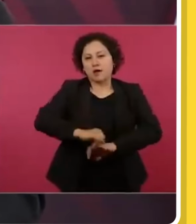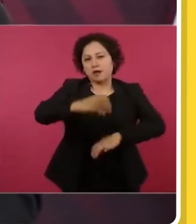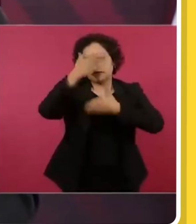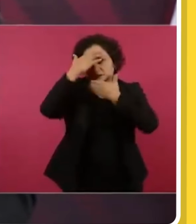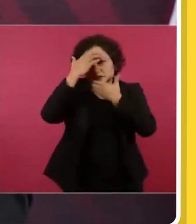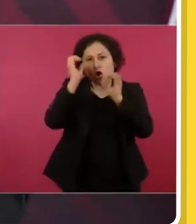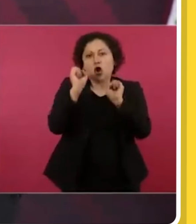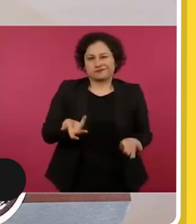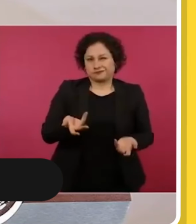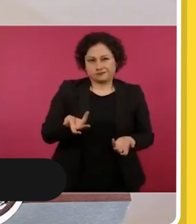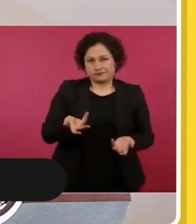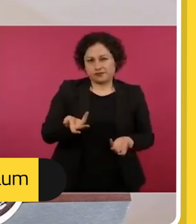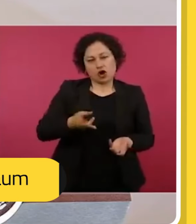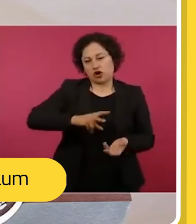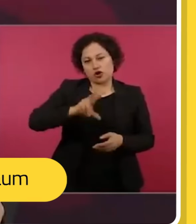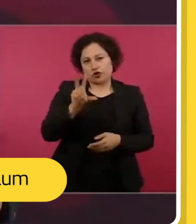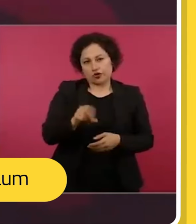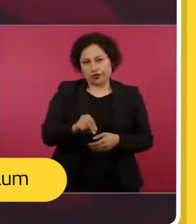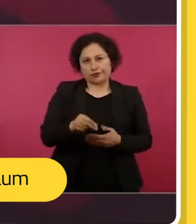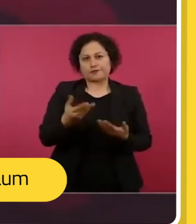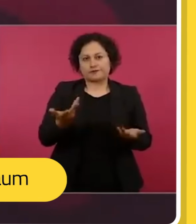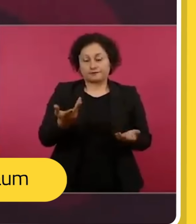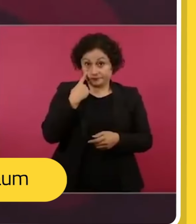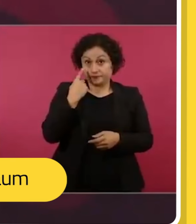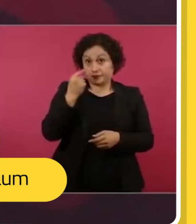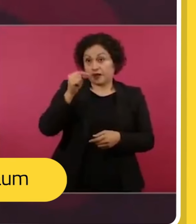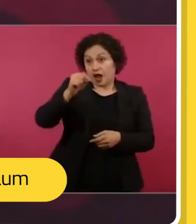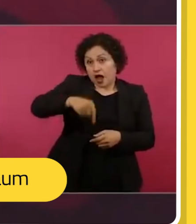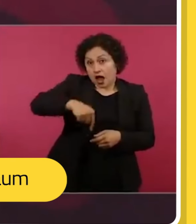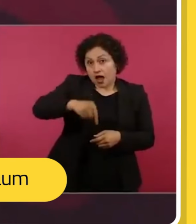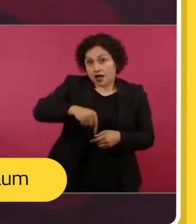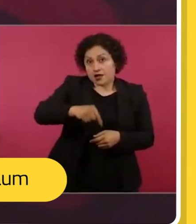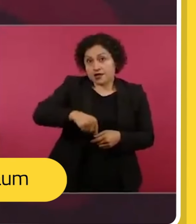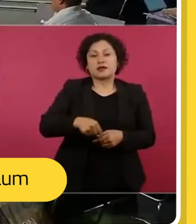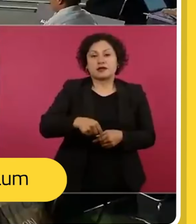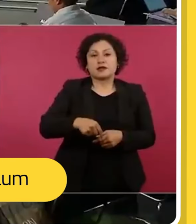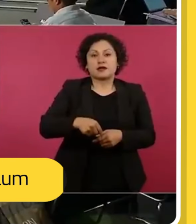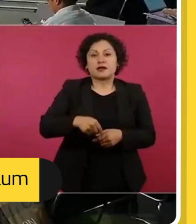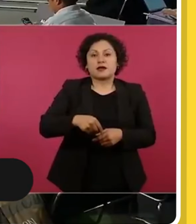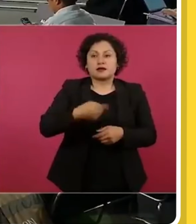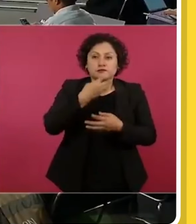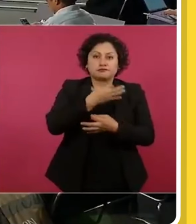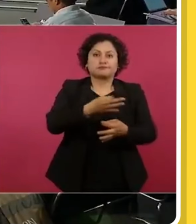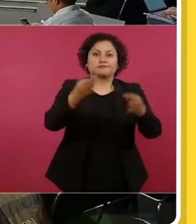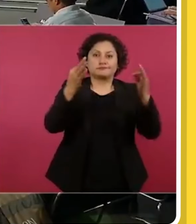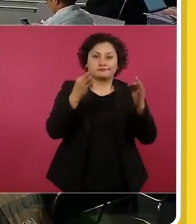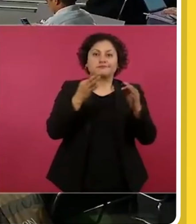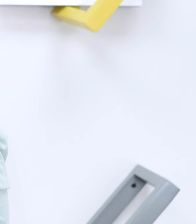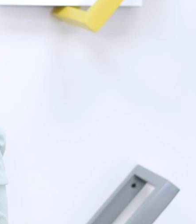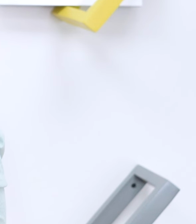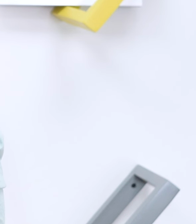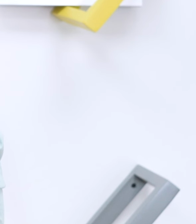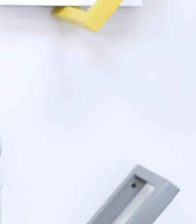Aquí adicionalmente se dio a conocer que estaban los de Latinos, es un medio, el de Loret de